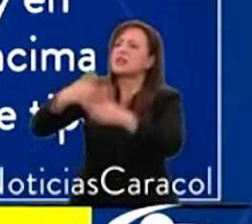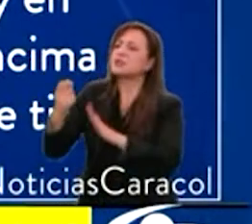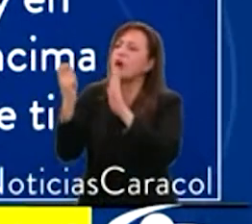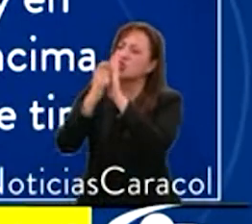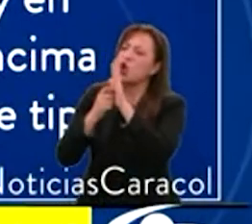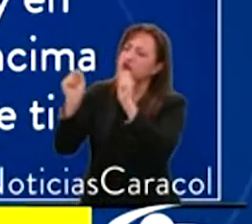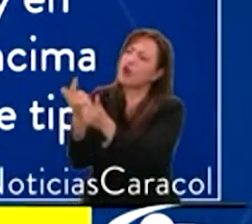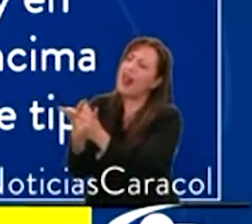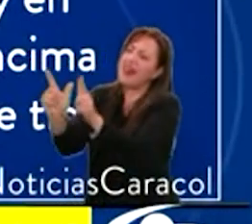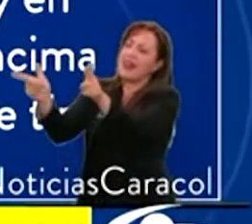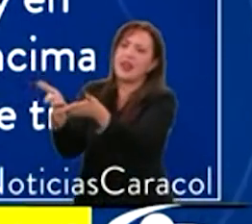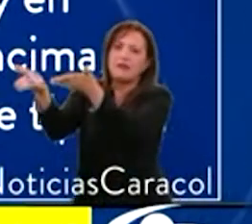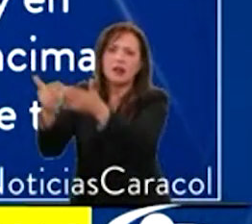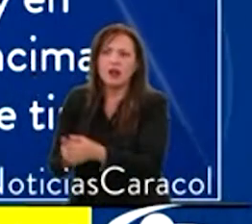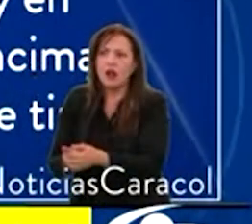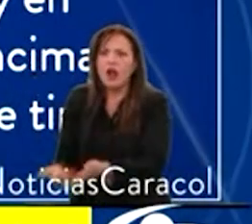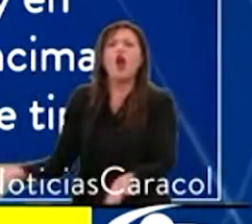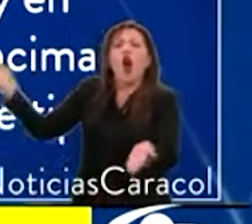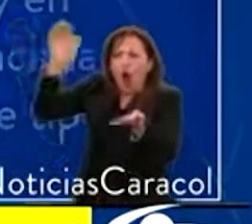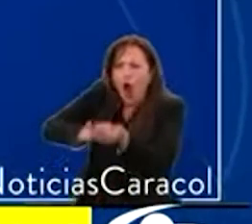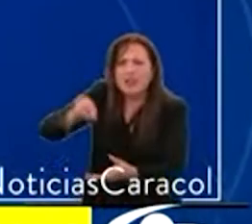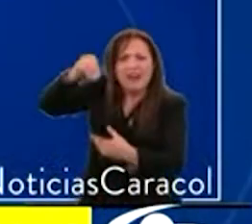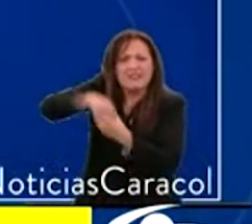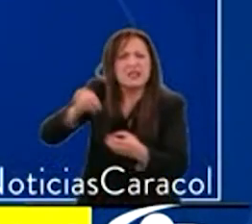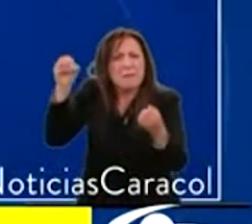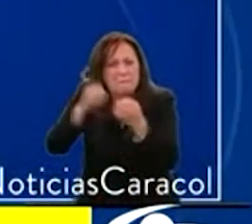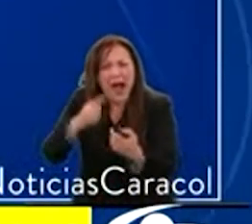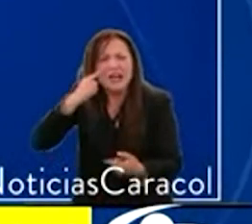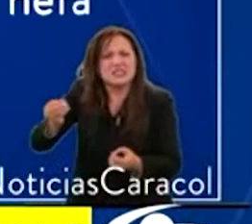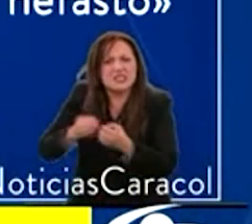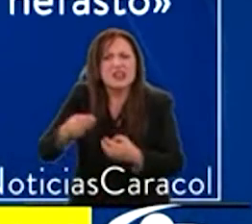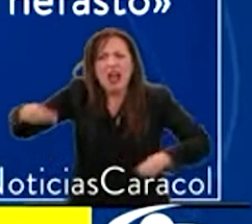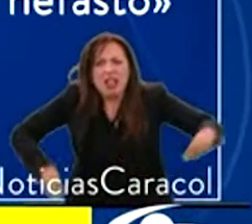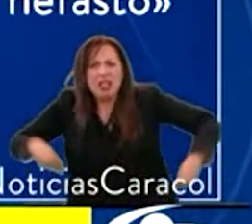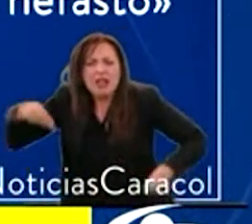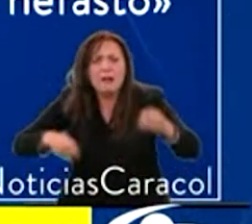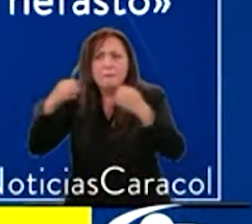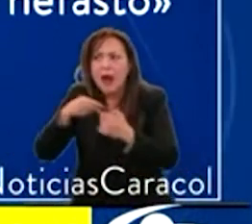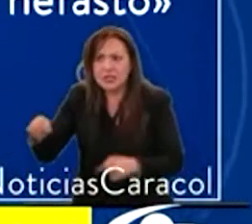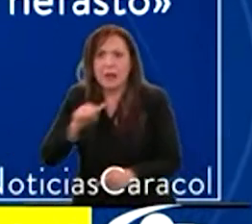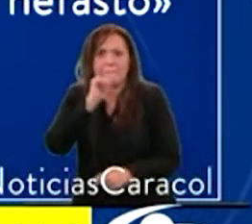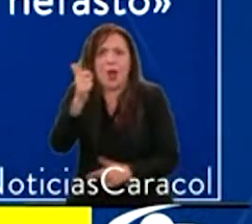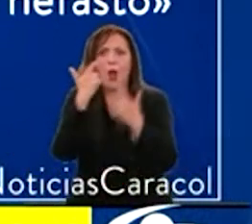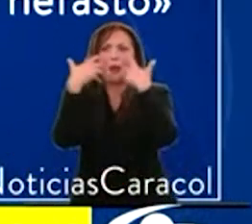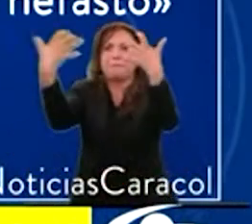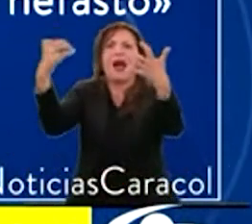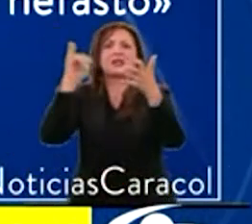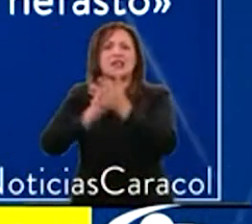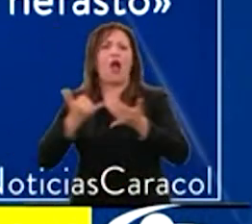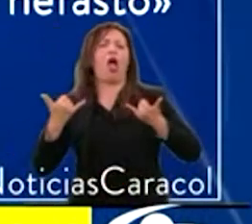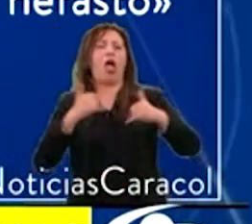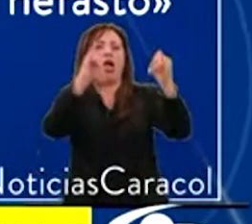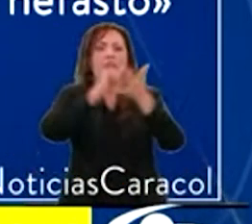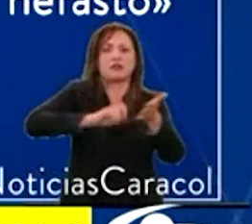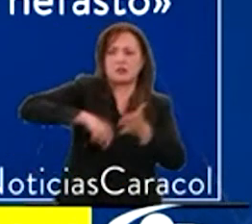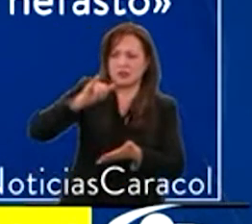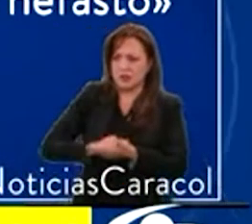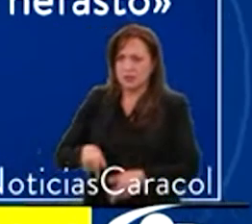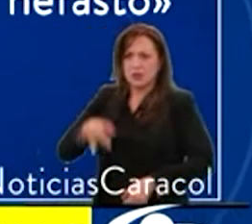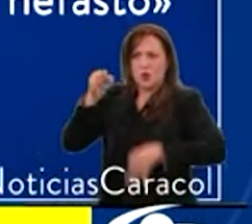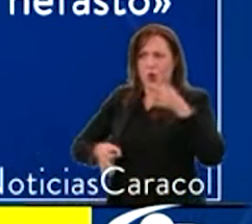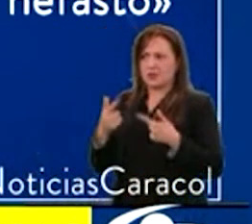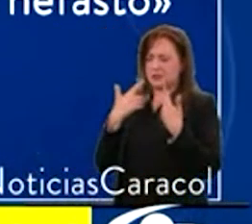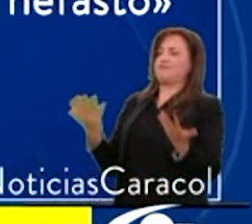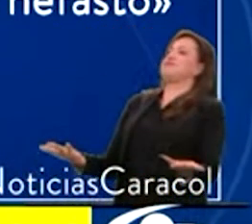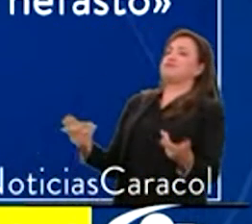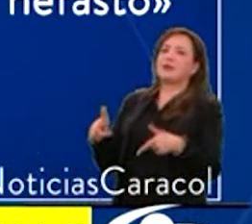condicional, y encima otra vez enrolado en este tipo de... y siendo esta la defraudación más grande que este estrado judicial ha conocido, pues yo creo que esto